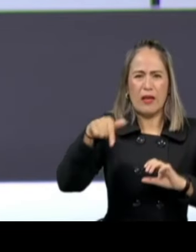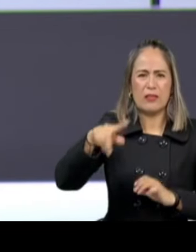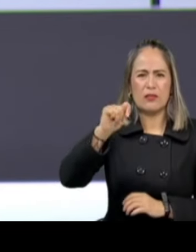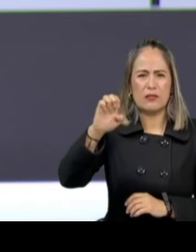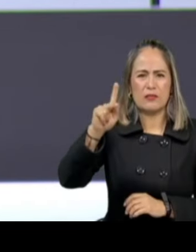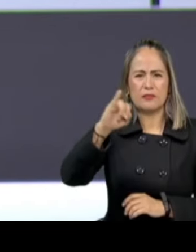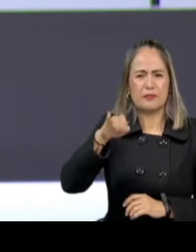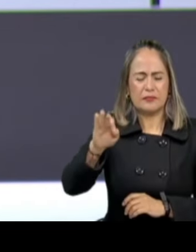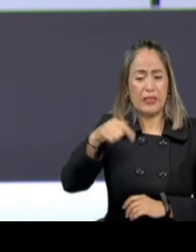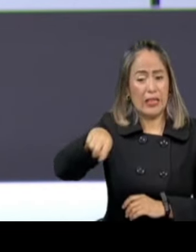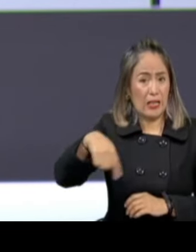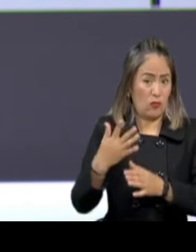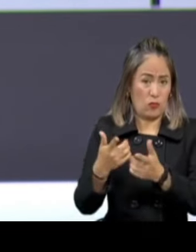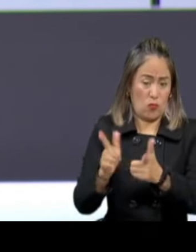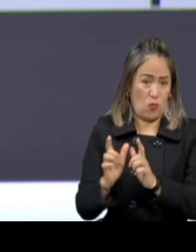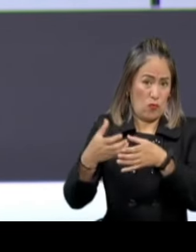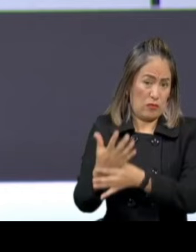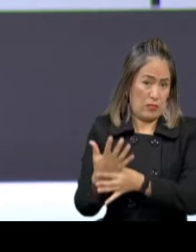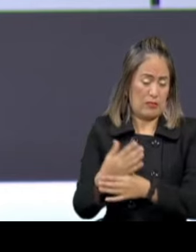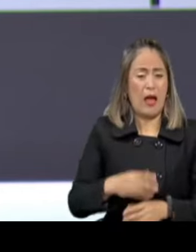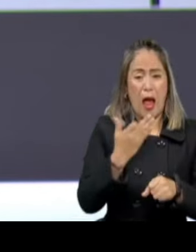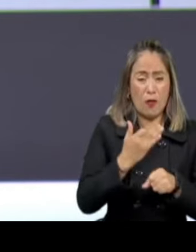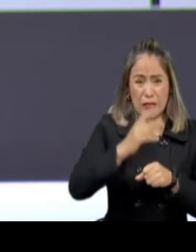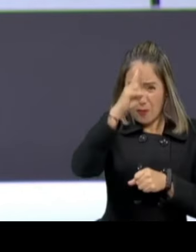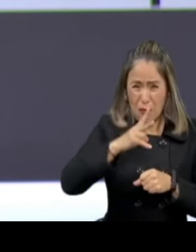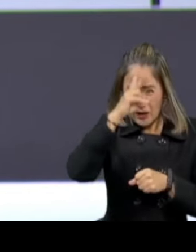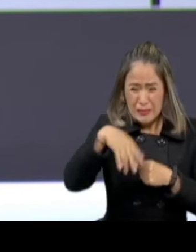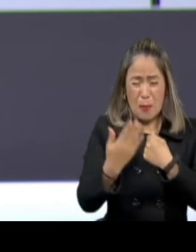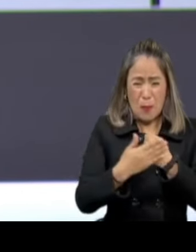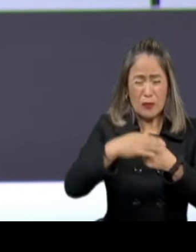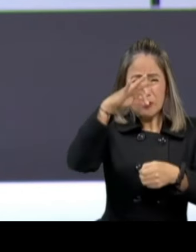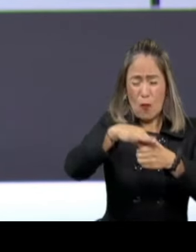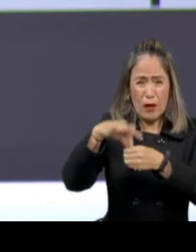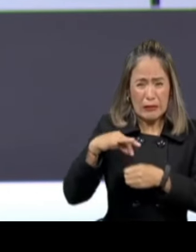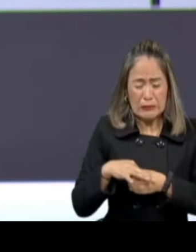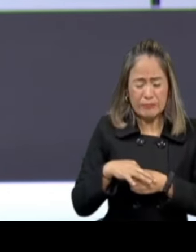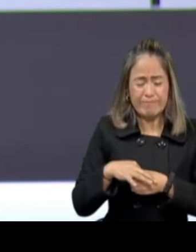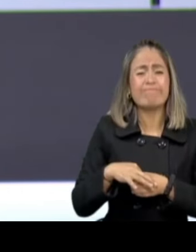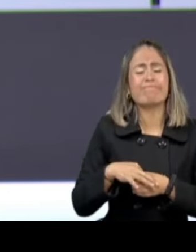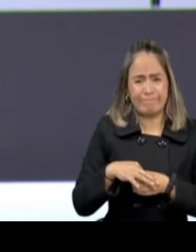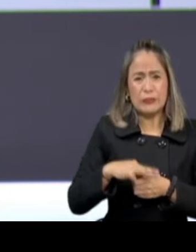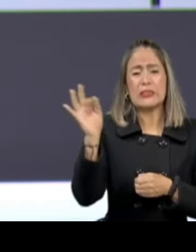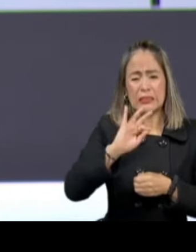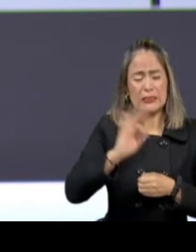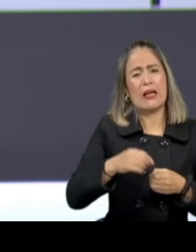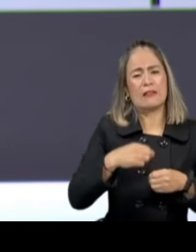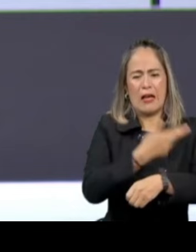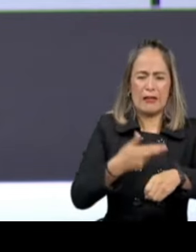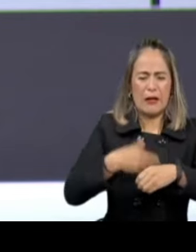electoral ellos han dicho que la violencia generalizada en la elección puede derivar en la anulación de de los